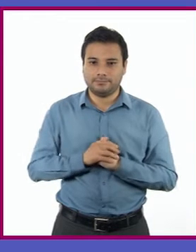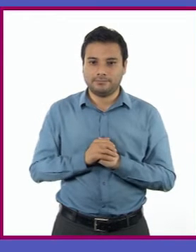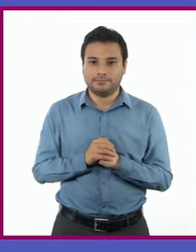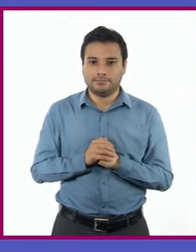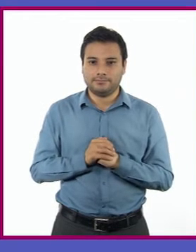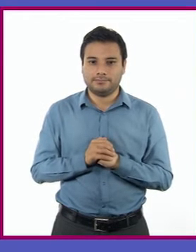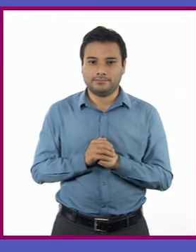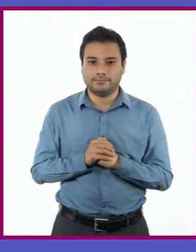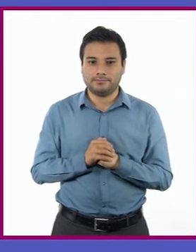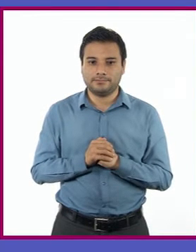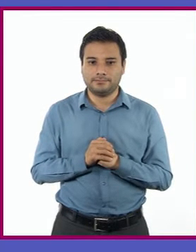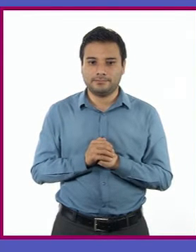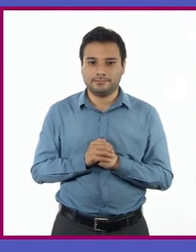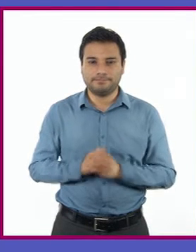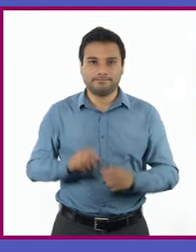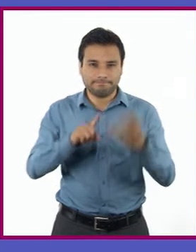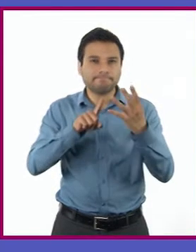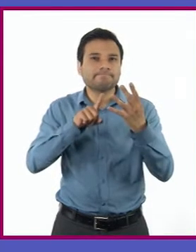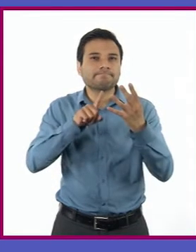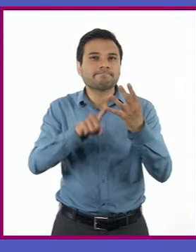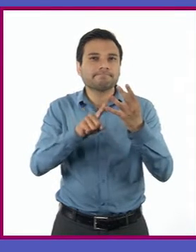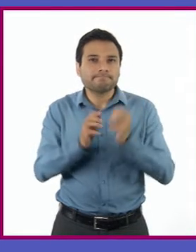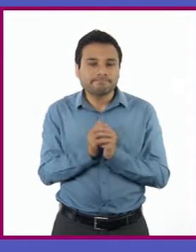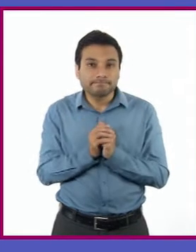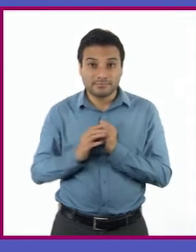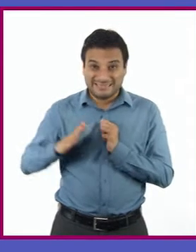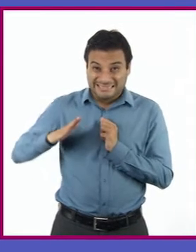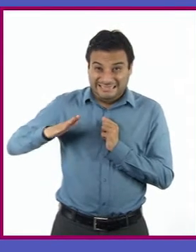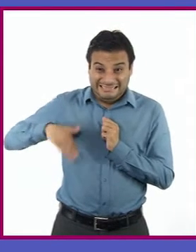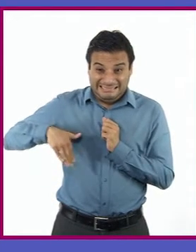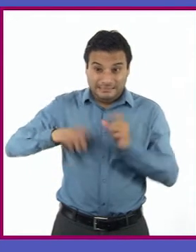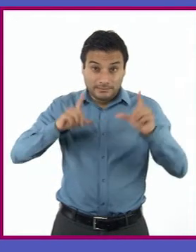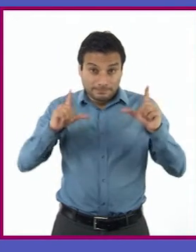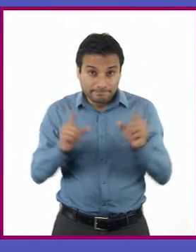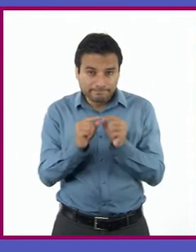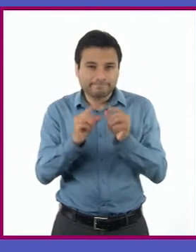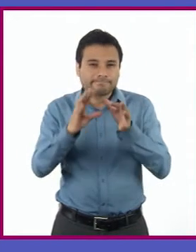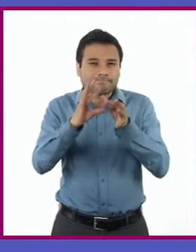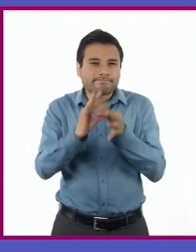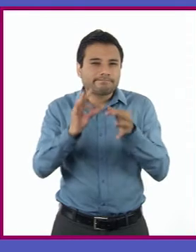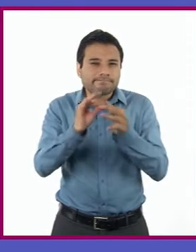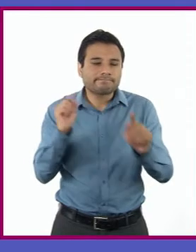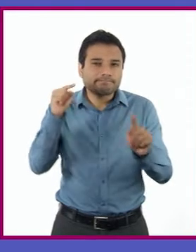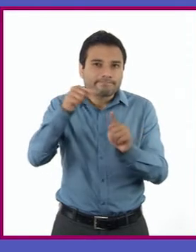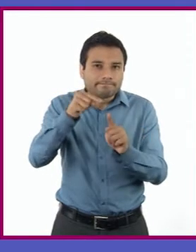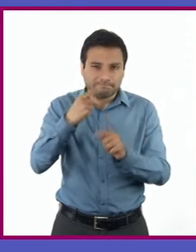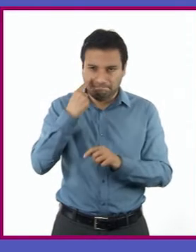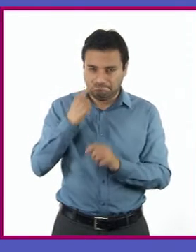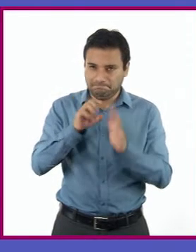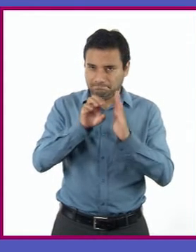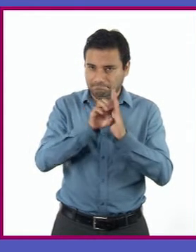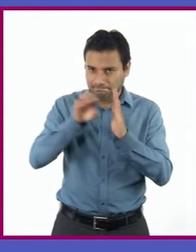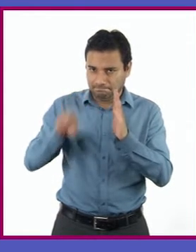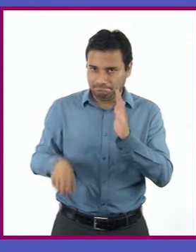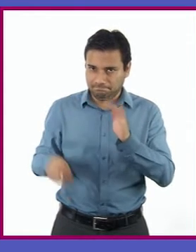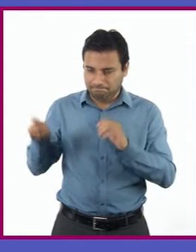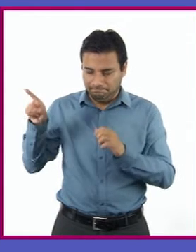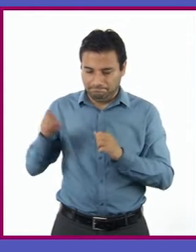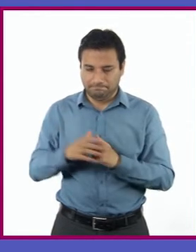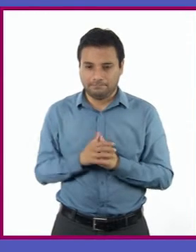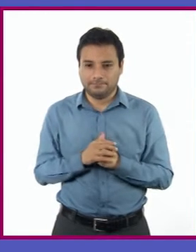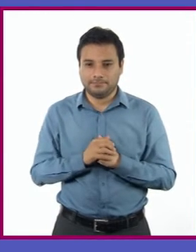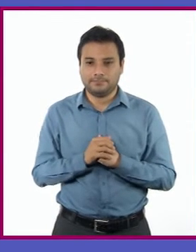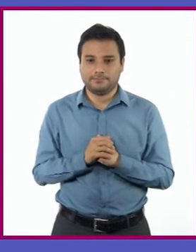formas, etc. Y recapitulativos, en suma, en conclusión, o tal,